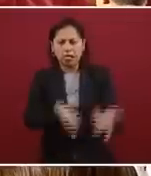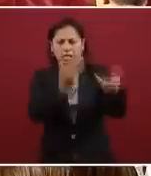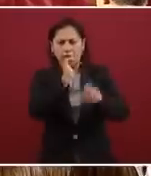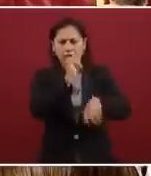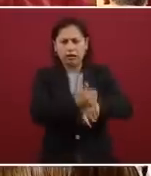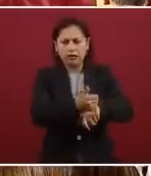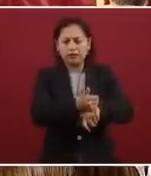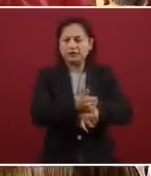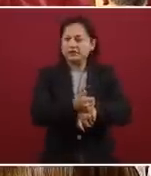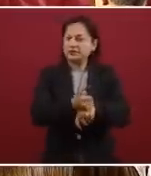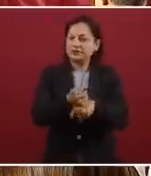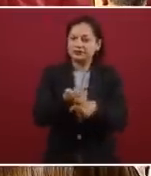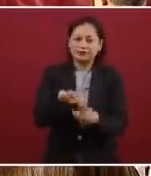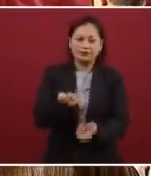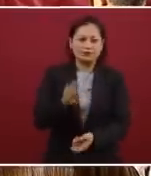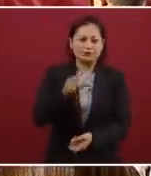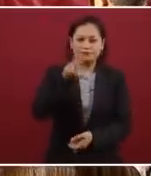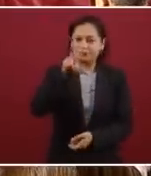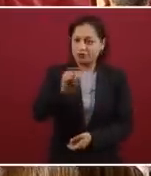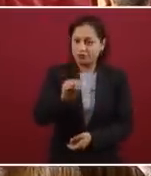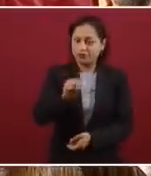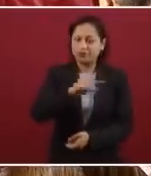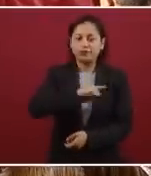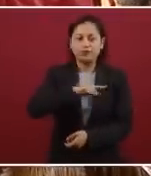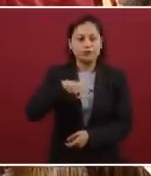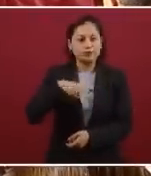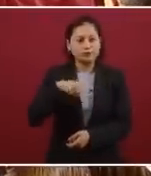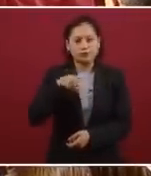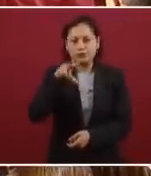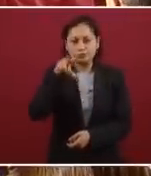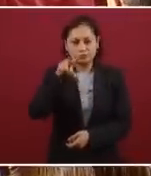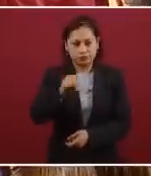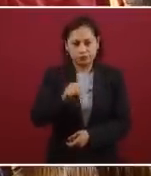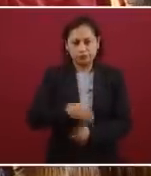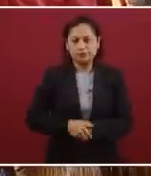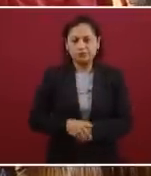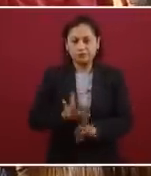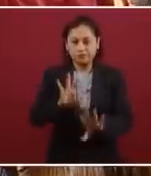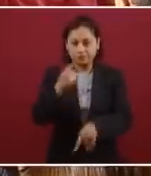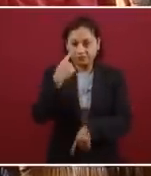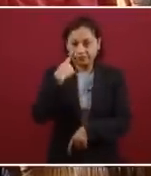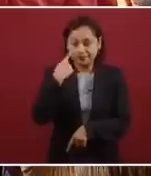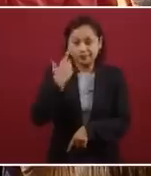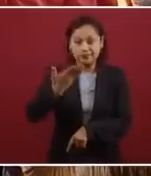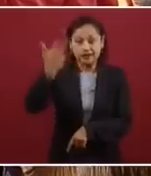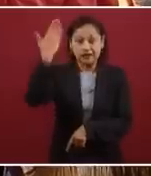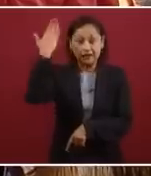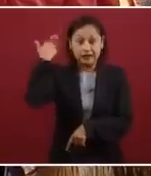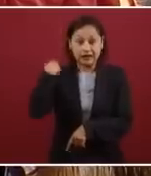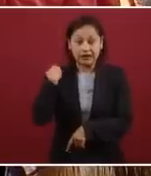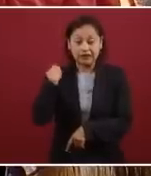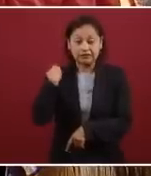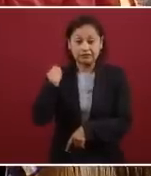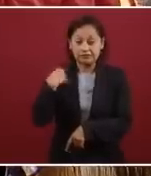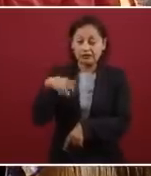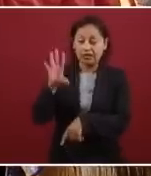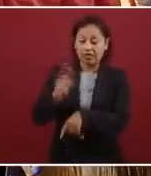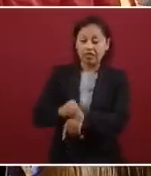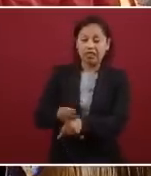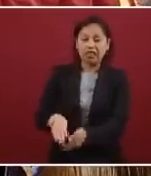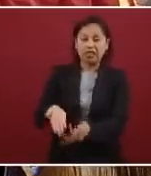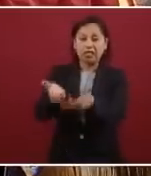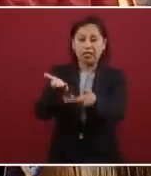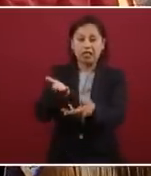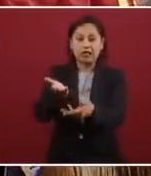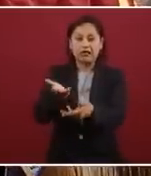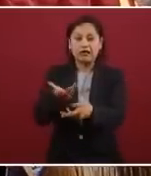Imagínense el permiso que dieron de construir una gran planta para producir